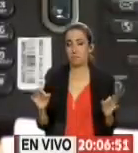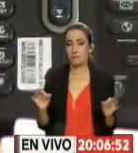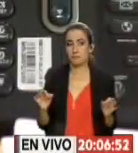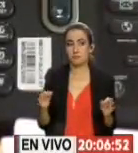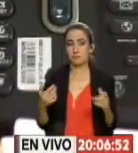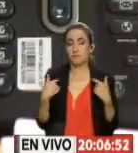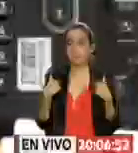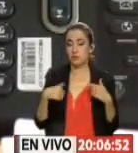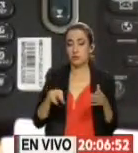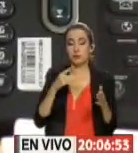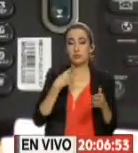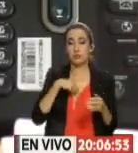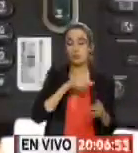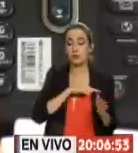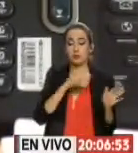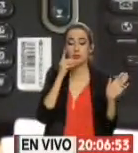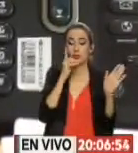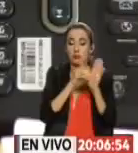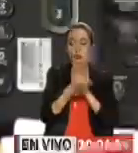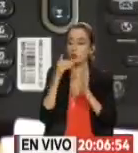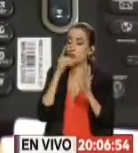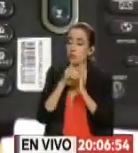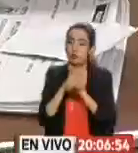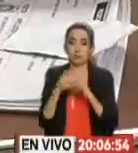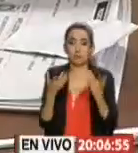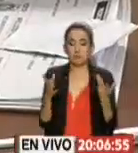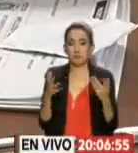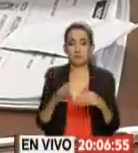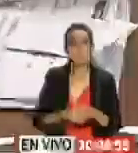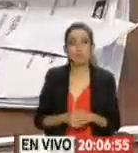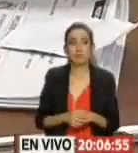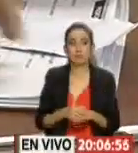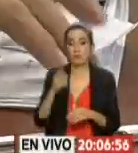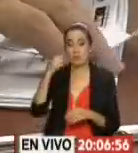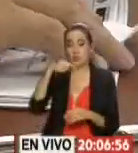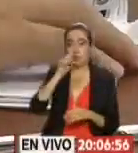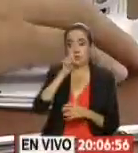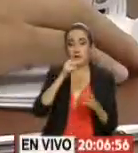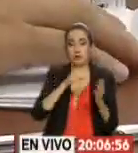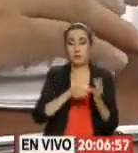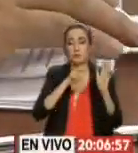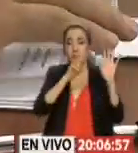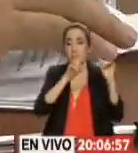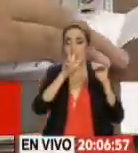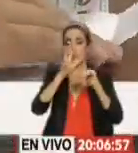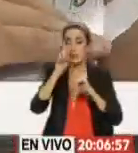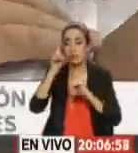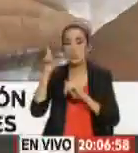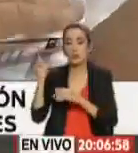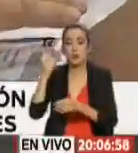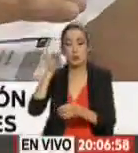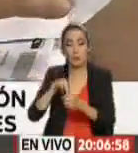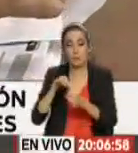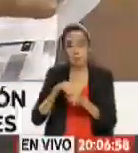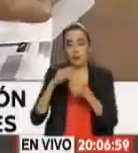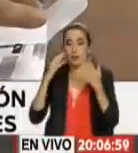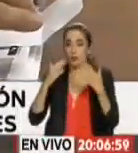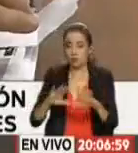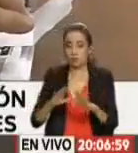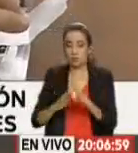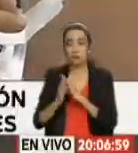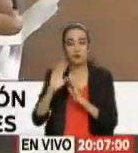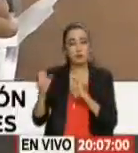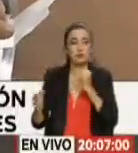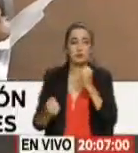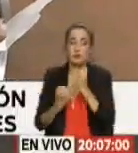ninguna denuncia o ninguna documentación clara. Zabay obtuvo 1.731 votos válidos. Al ser el candidato más